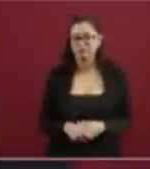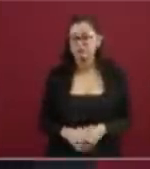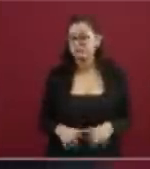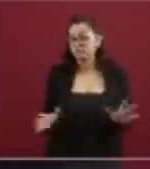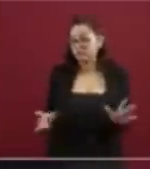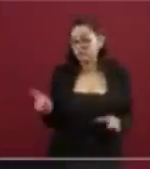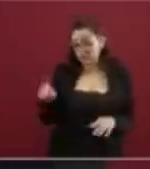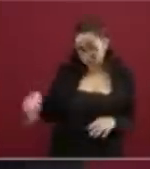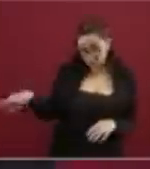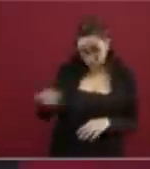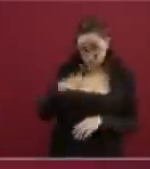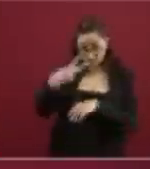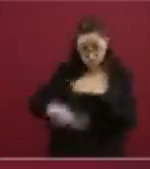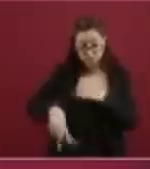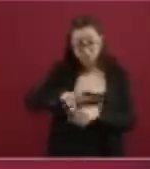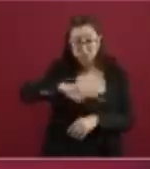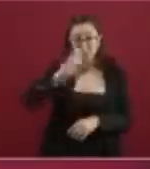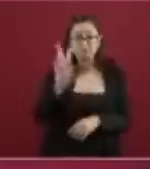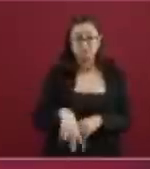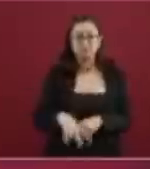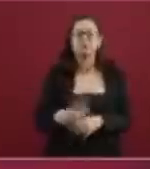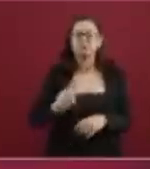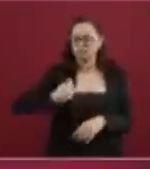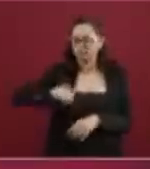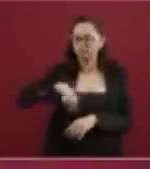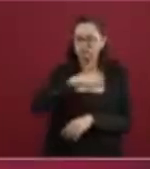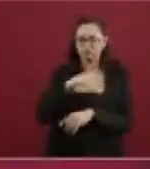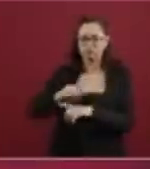necesita, lo tenemos que